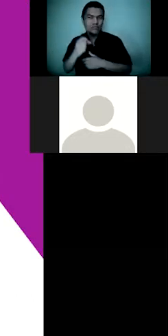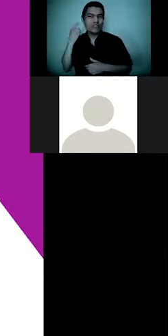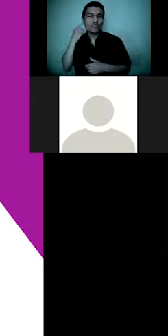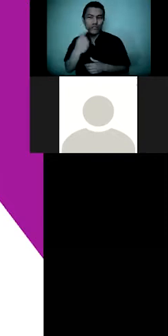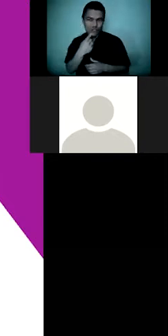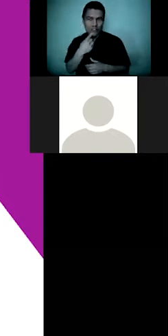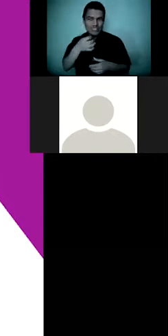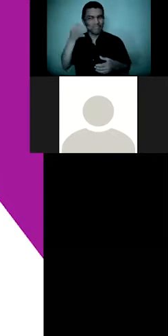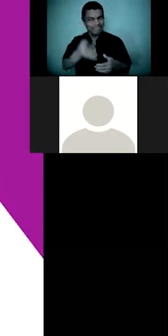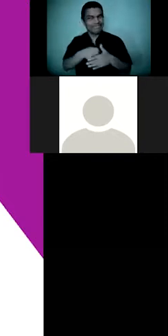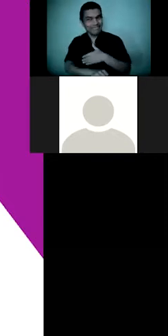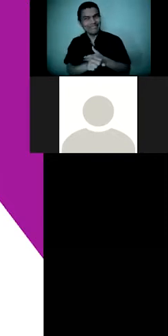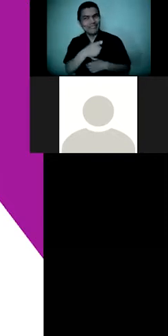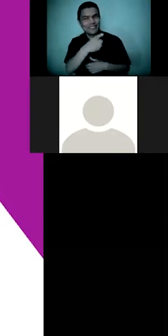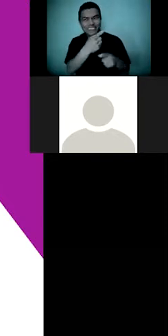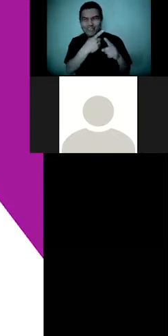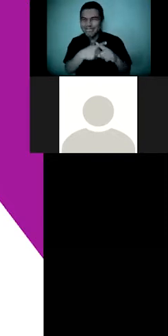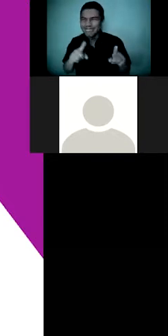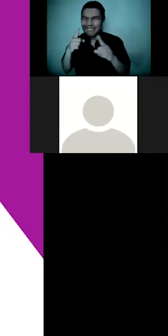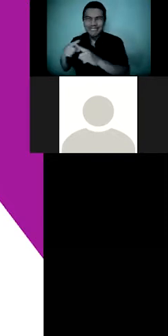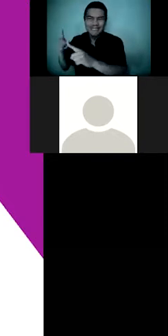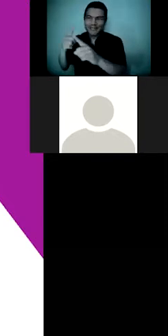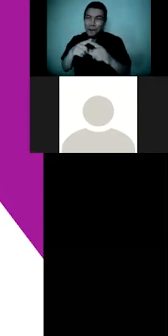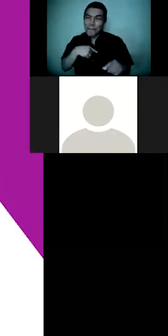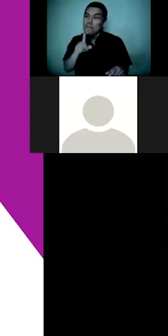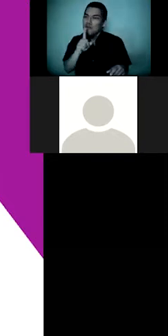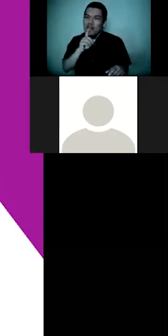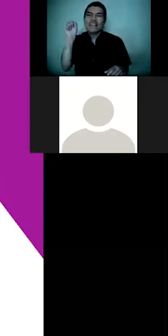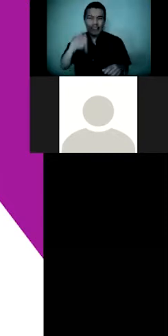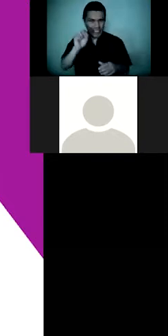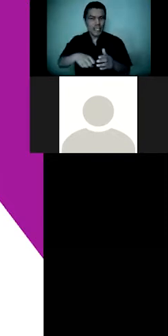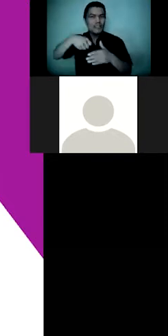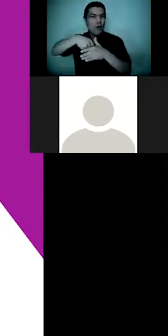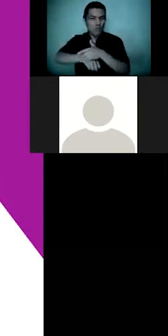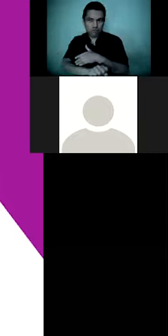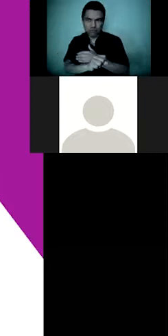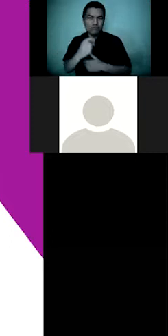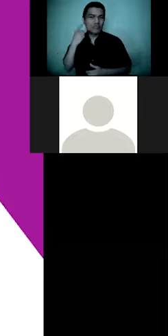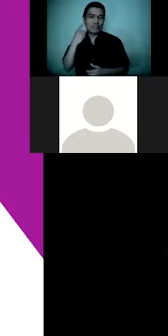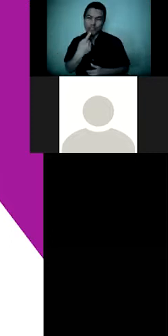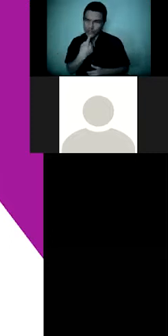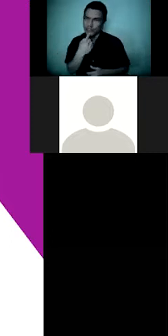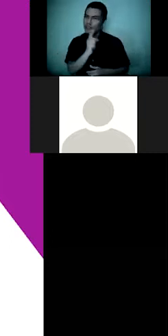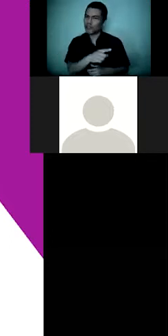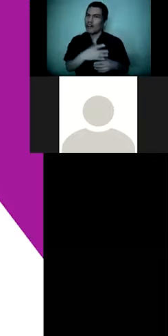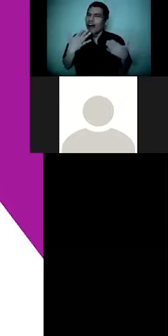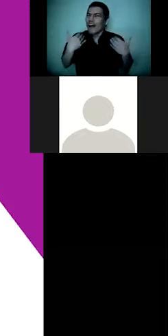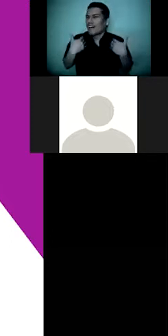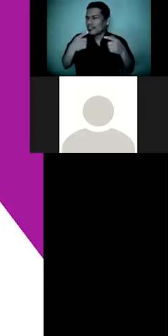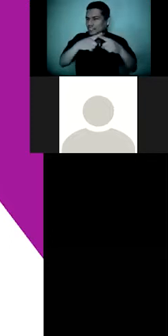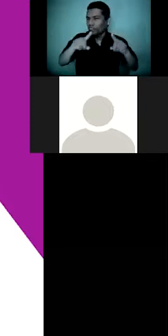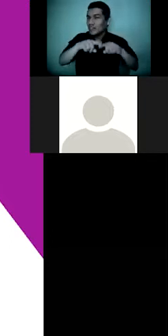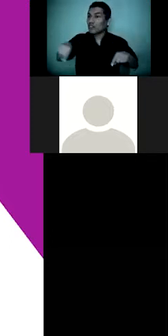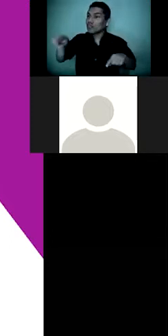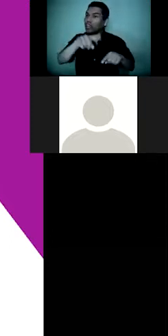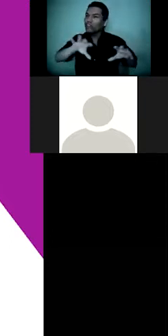dijo, mi mamá sí nació sorda, ¿no? Entonces es diferente los casos. Mi papá también dice que nació